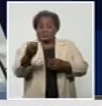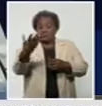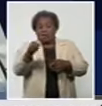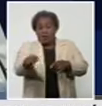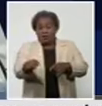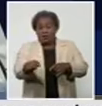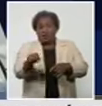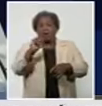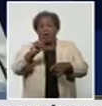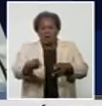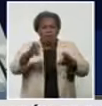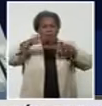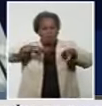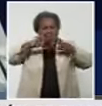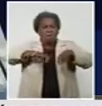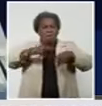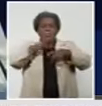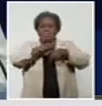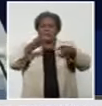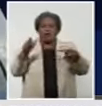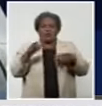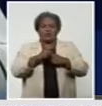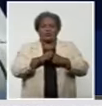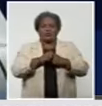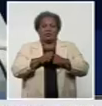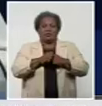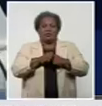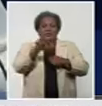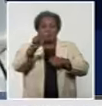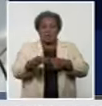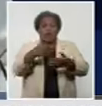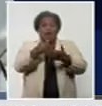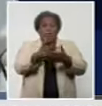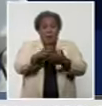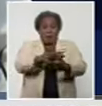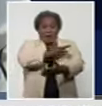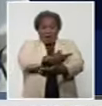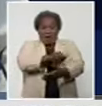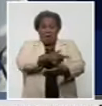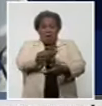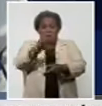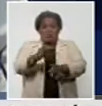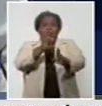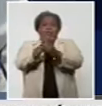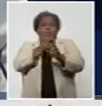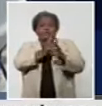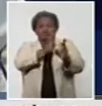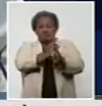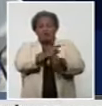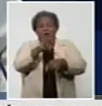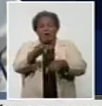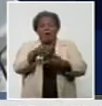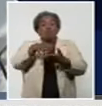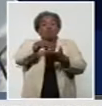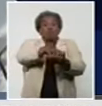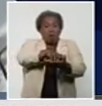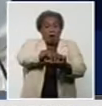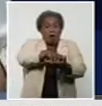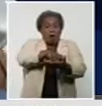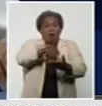un número mayor de personas que han estado relacionadas de alguna manera con el lugar donde se produjo